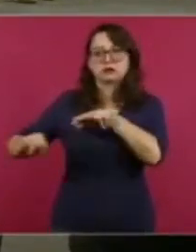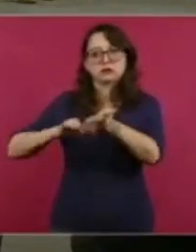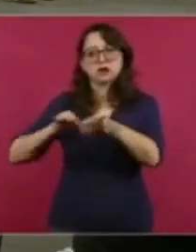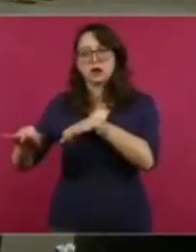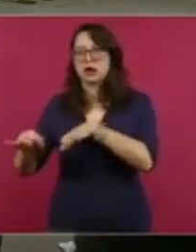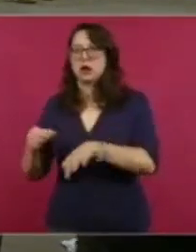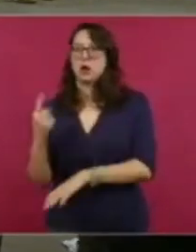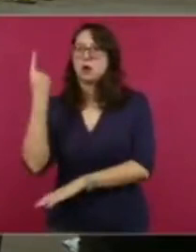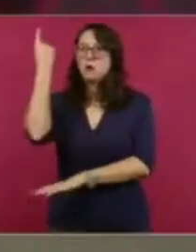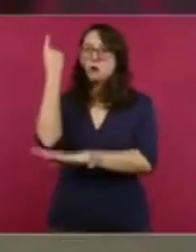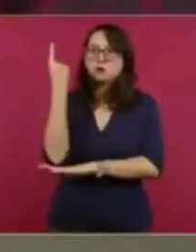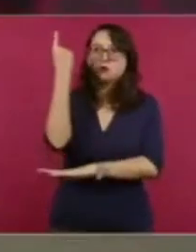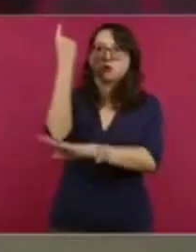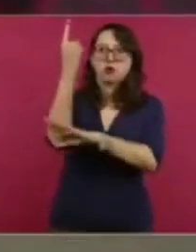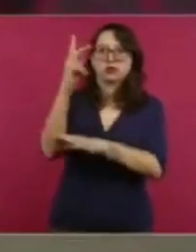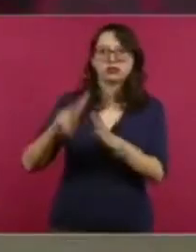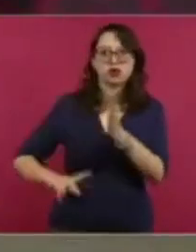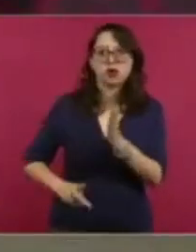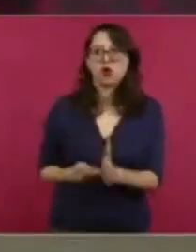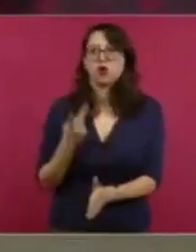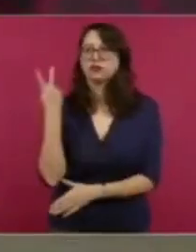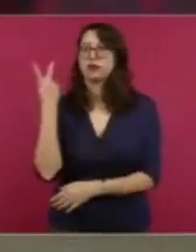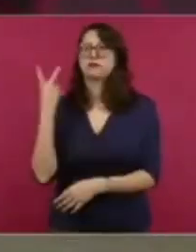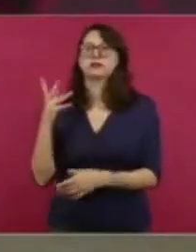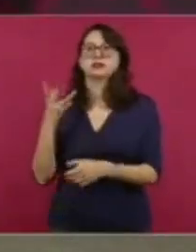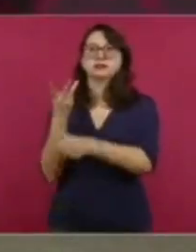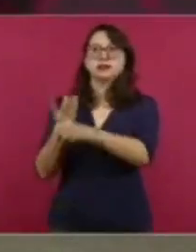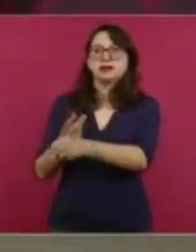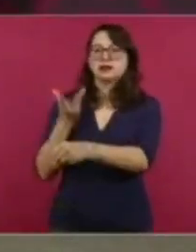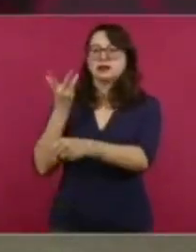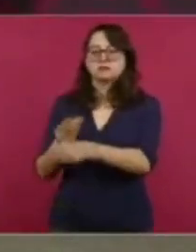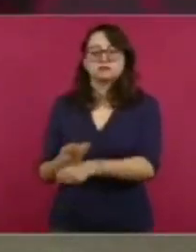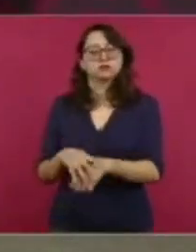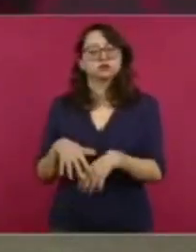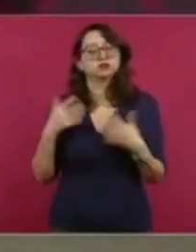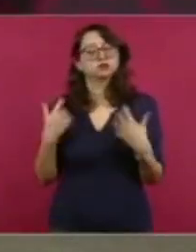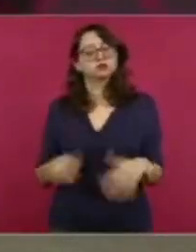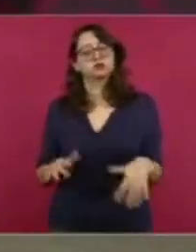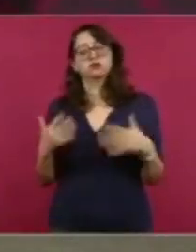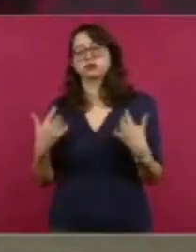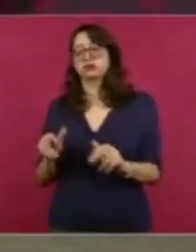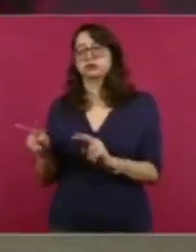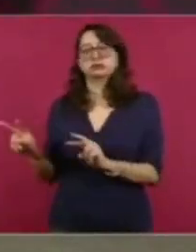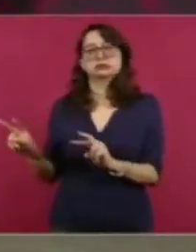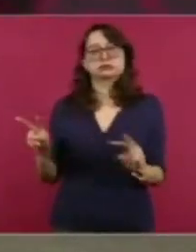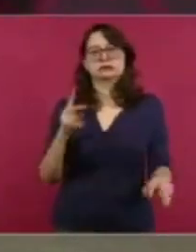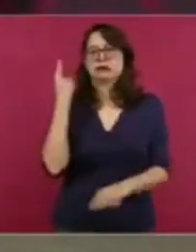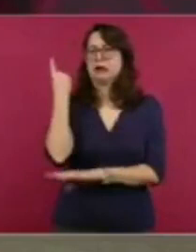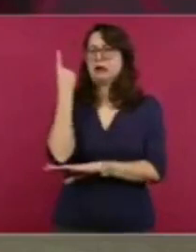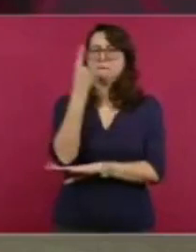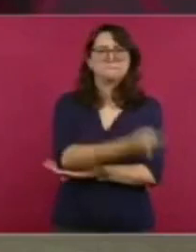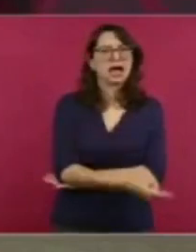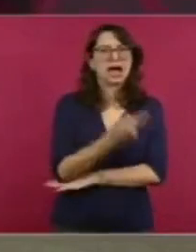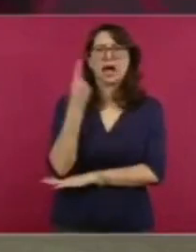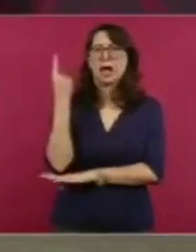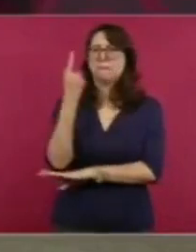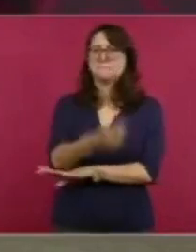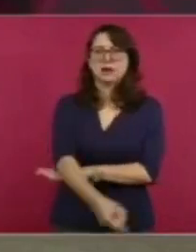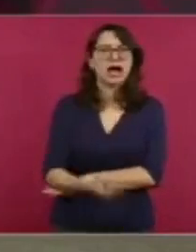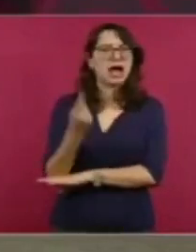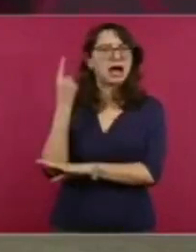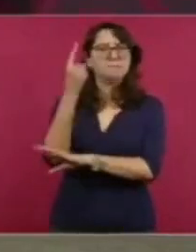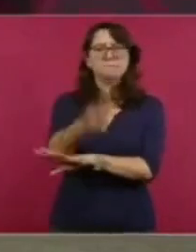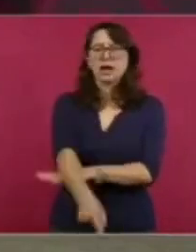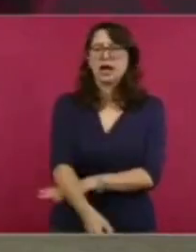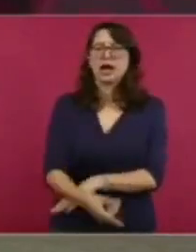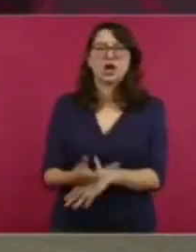colocando postes, todo lo que se afectó, muchos postes tirados, se afectaron todas